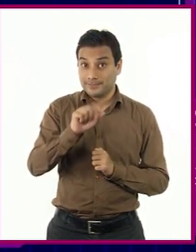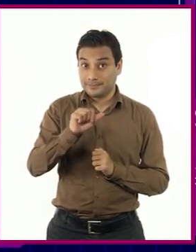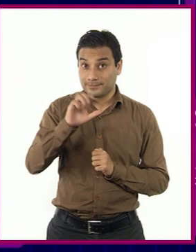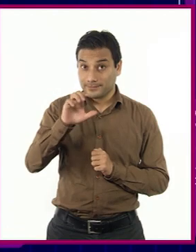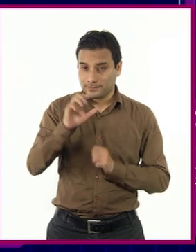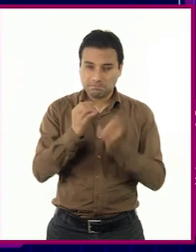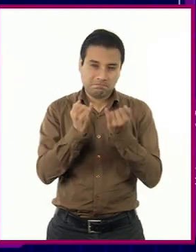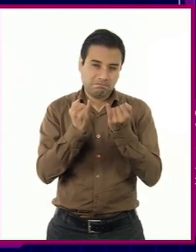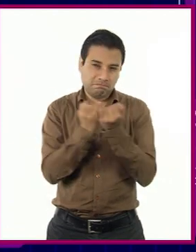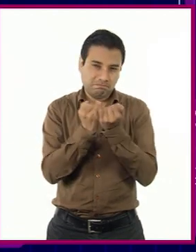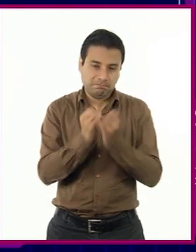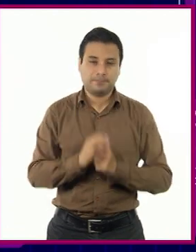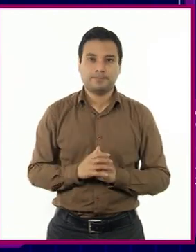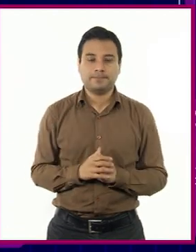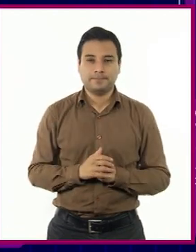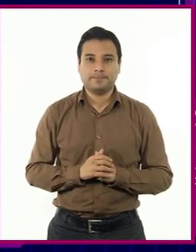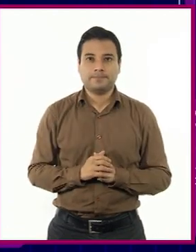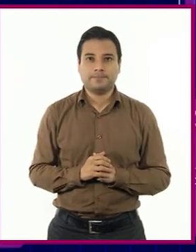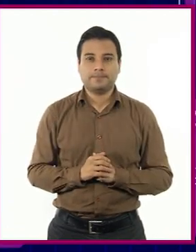DAC son congruentes.